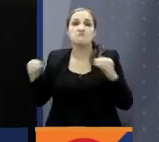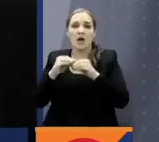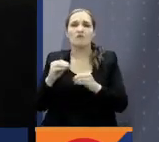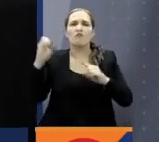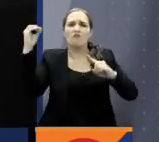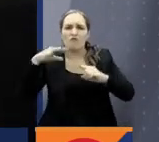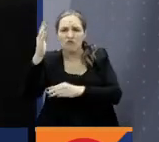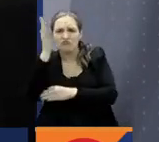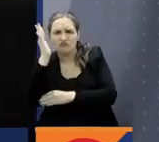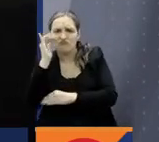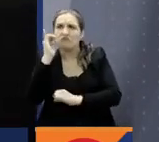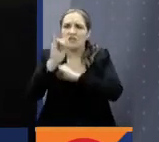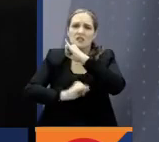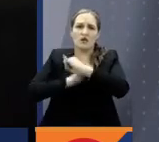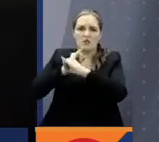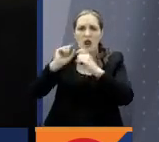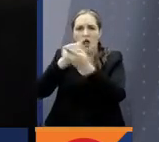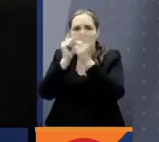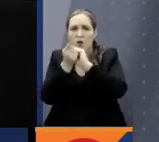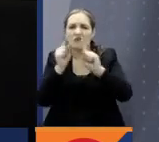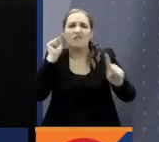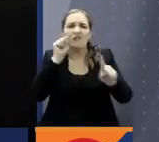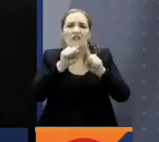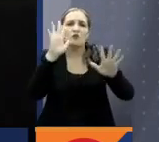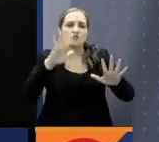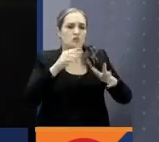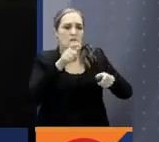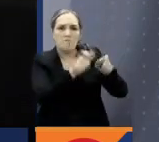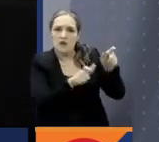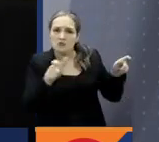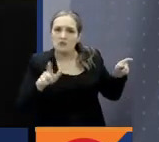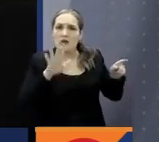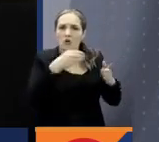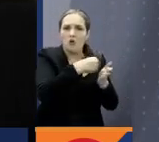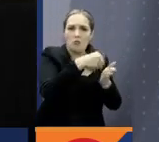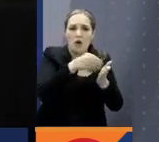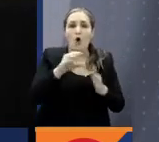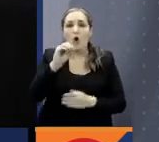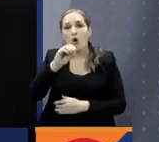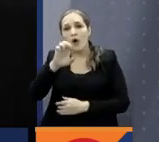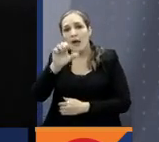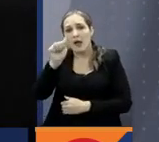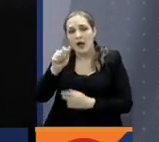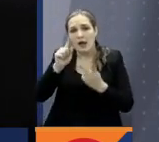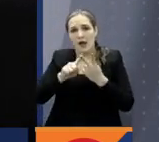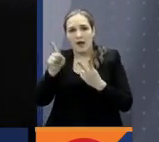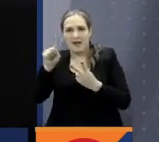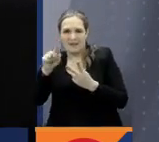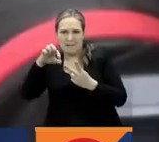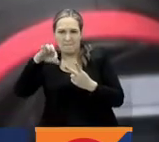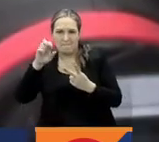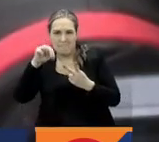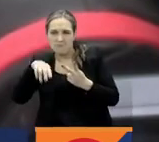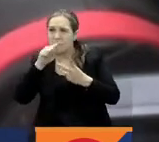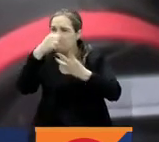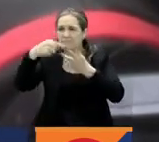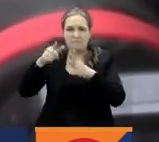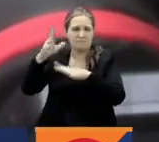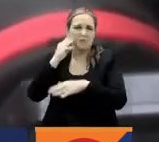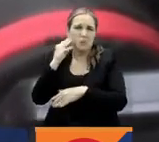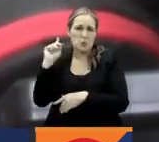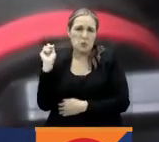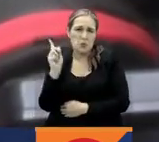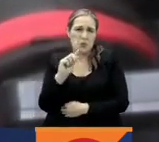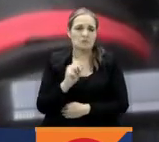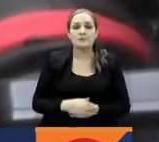encuentros internacionales de la protección al consumidor en la OSD, OEA y ESPN, entre otros. Un proceso